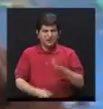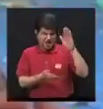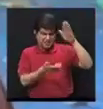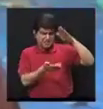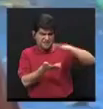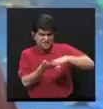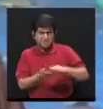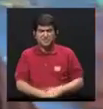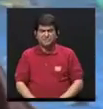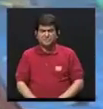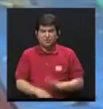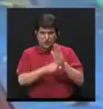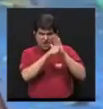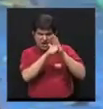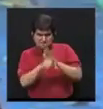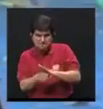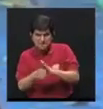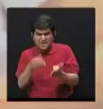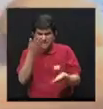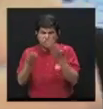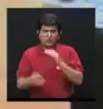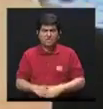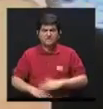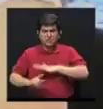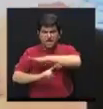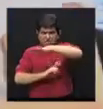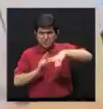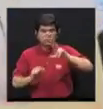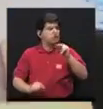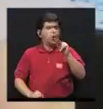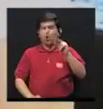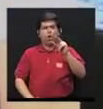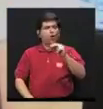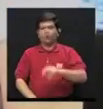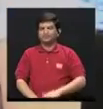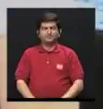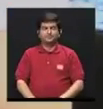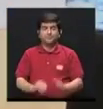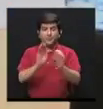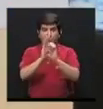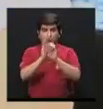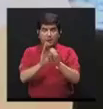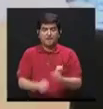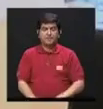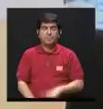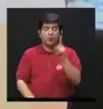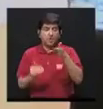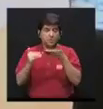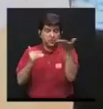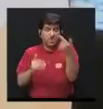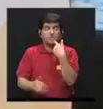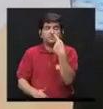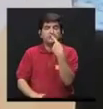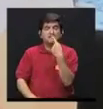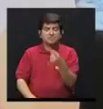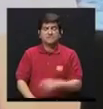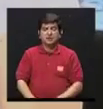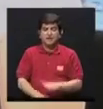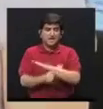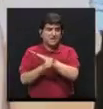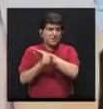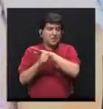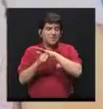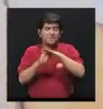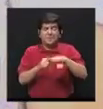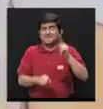presión por el entorno y por recursos naturales? No. Por ejemplo, eso es una de las cosas que están diciendo, que es completamente